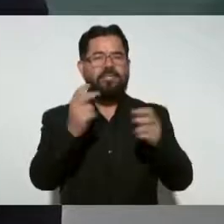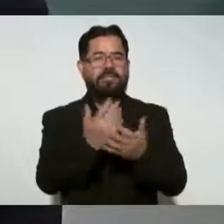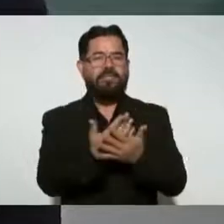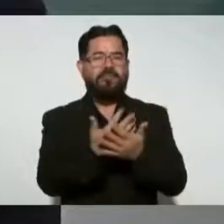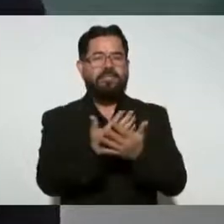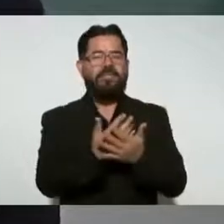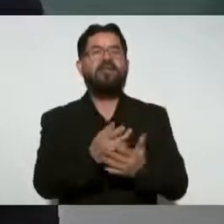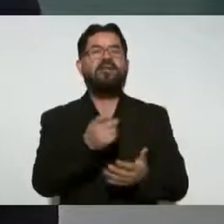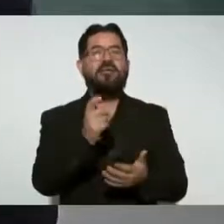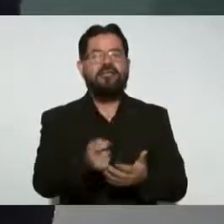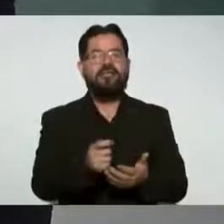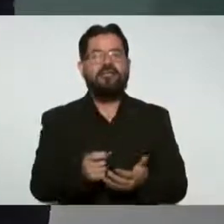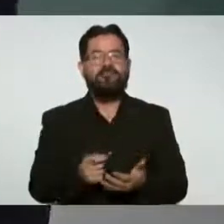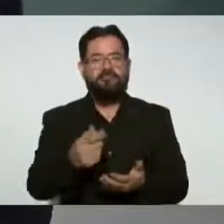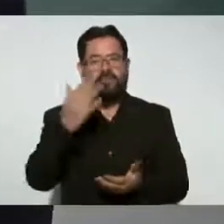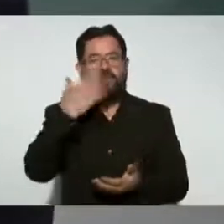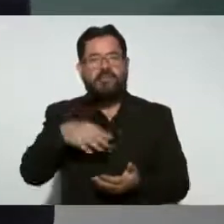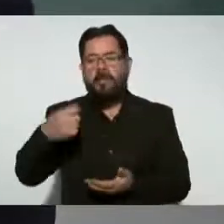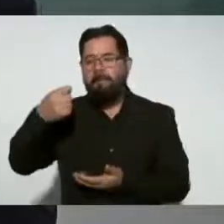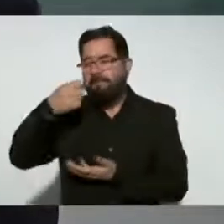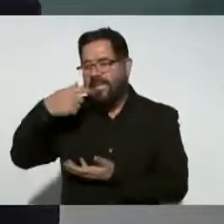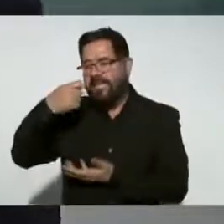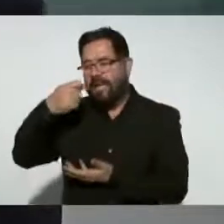el abasto de medicamentos.